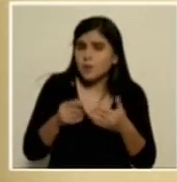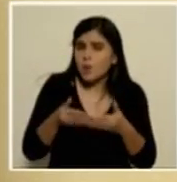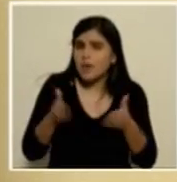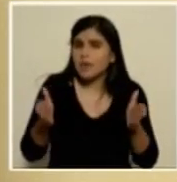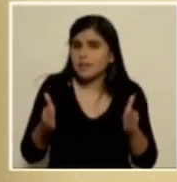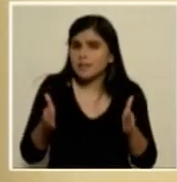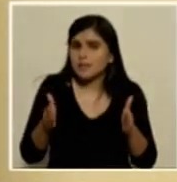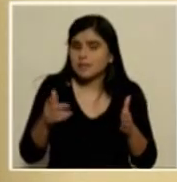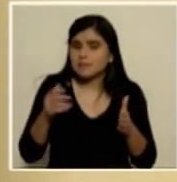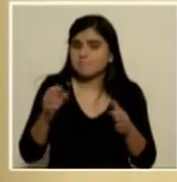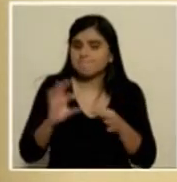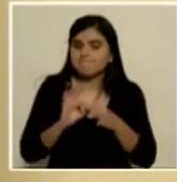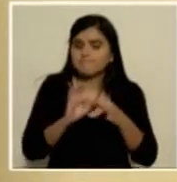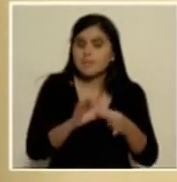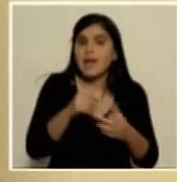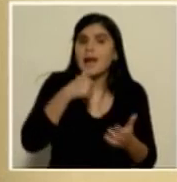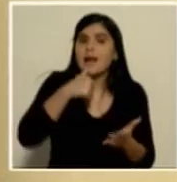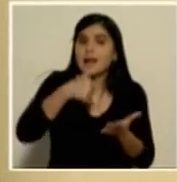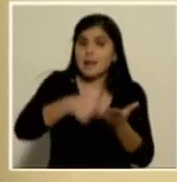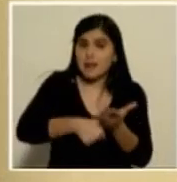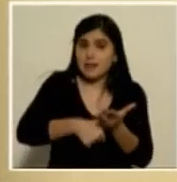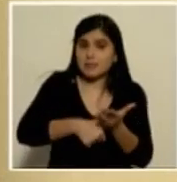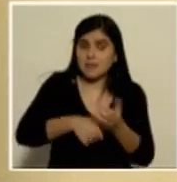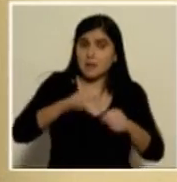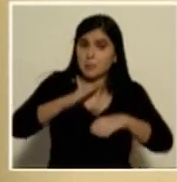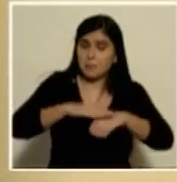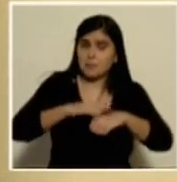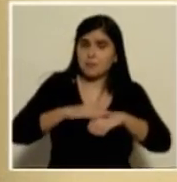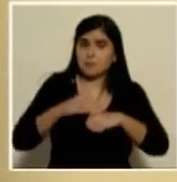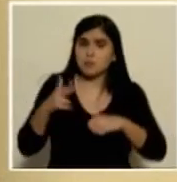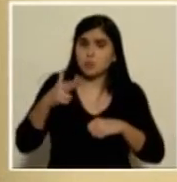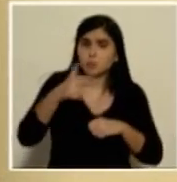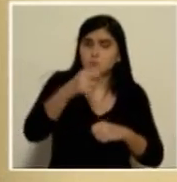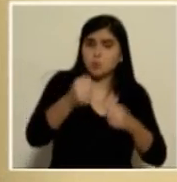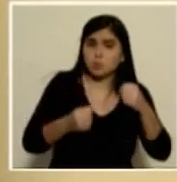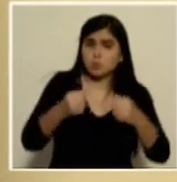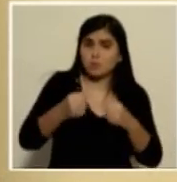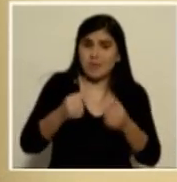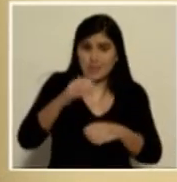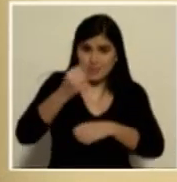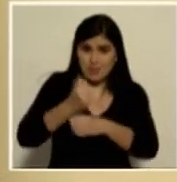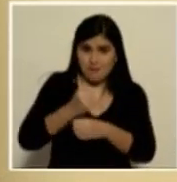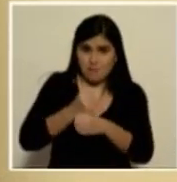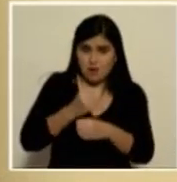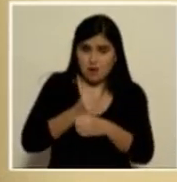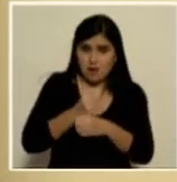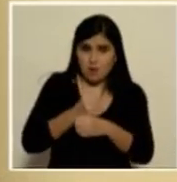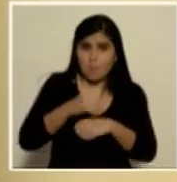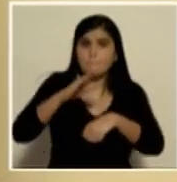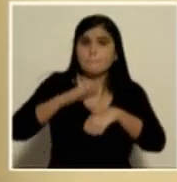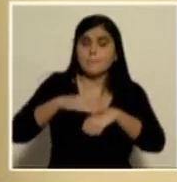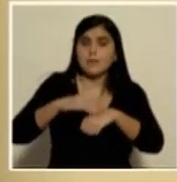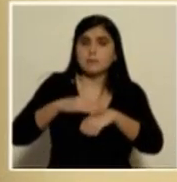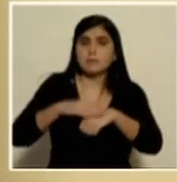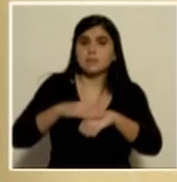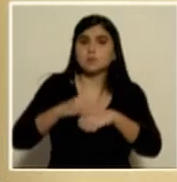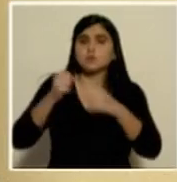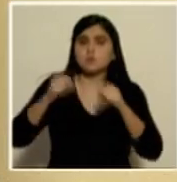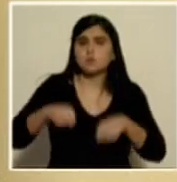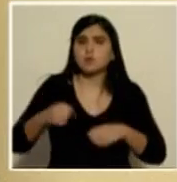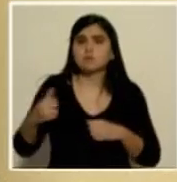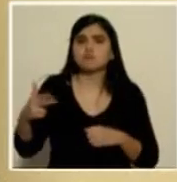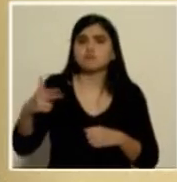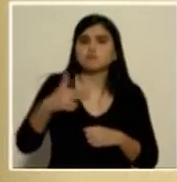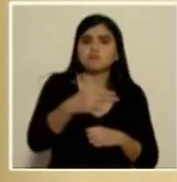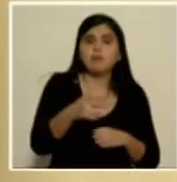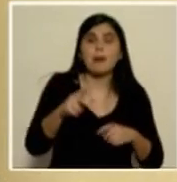de circulación que les emiten las industrias y el sector privado de permisos para quienes tienen restricciones y